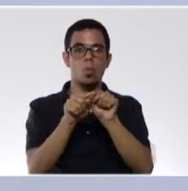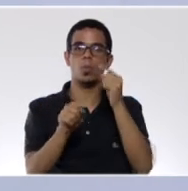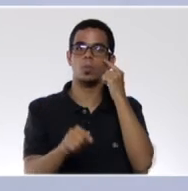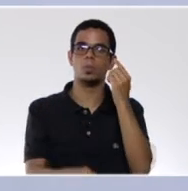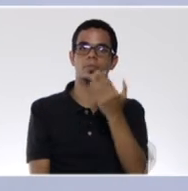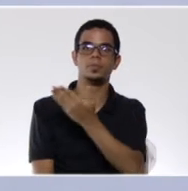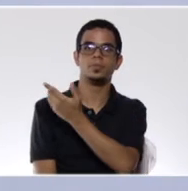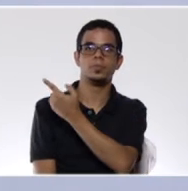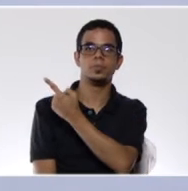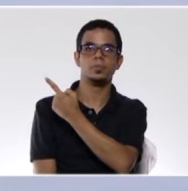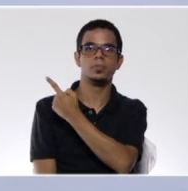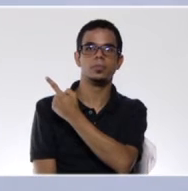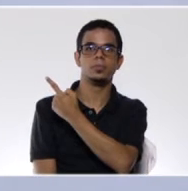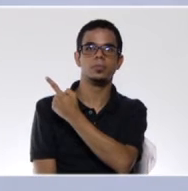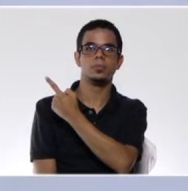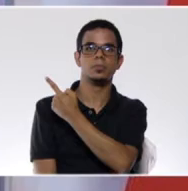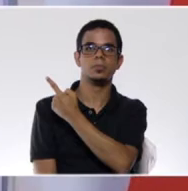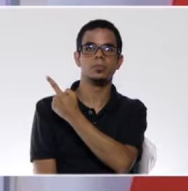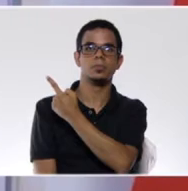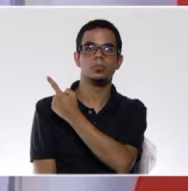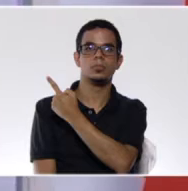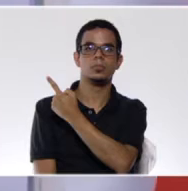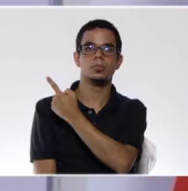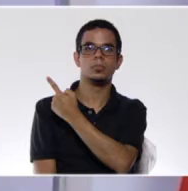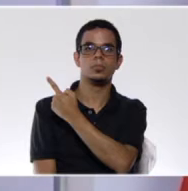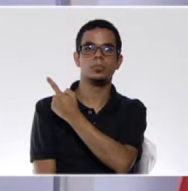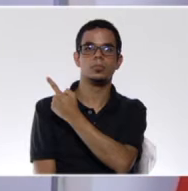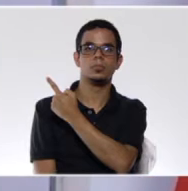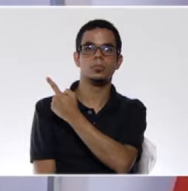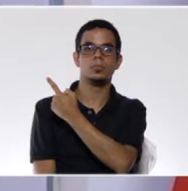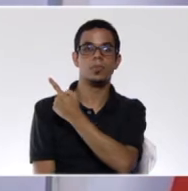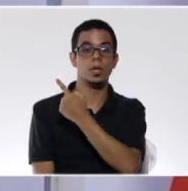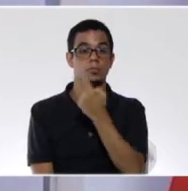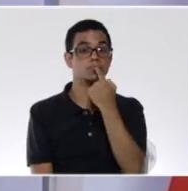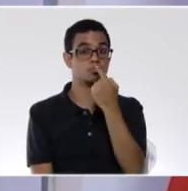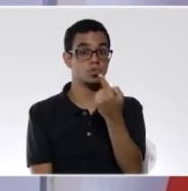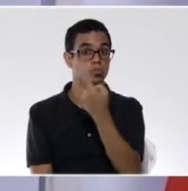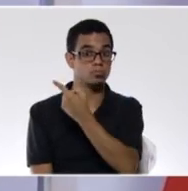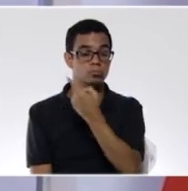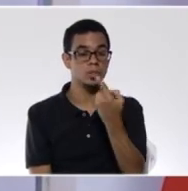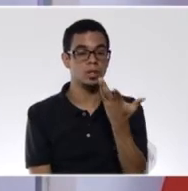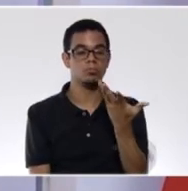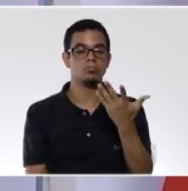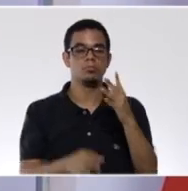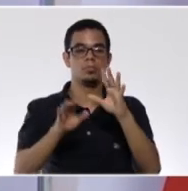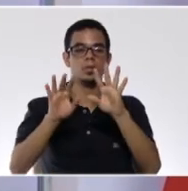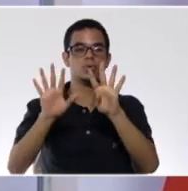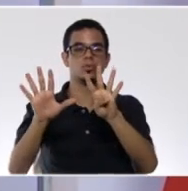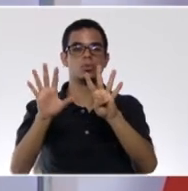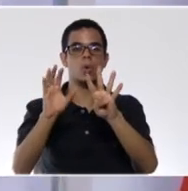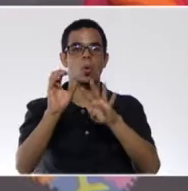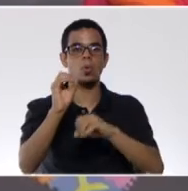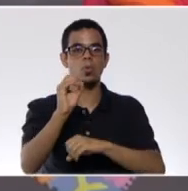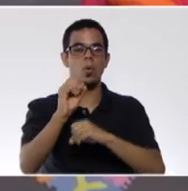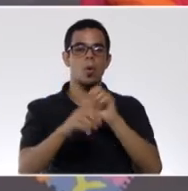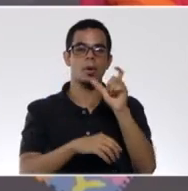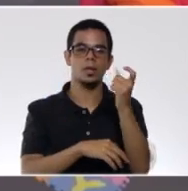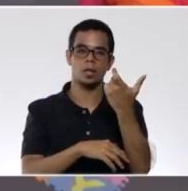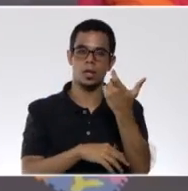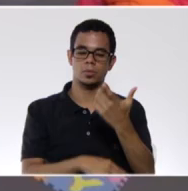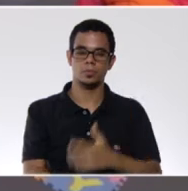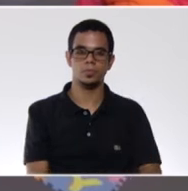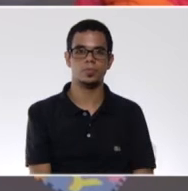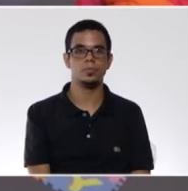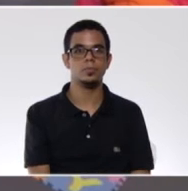cuadradito que indica que este es el ángulo de 90 grados en este triángulo rectángulo. El